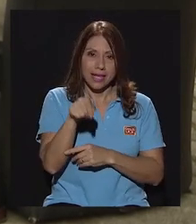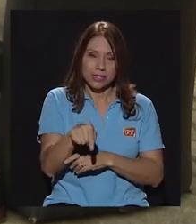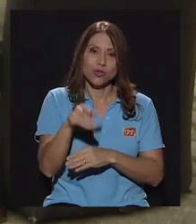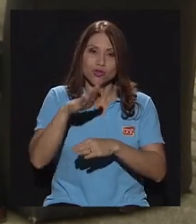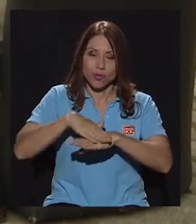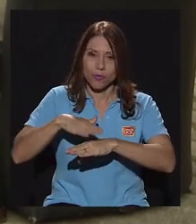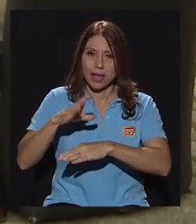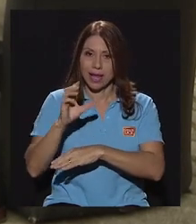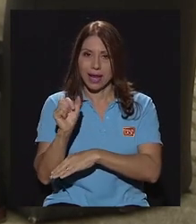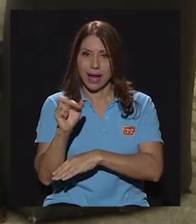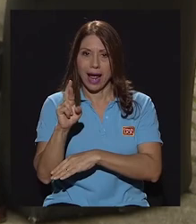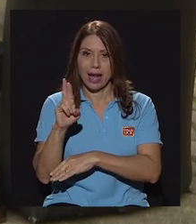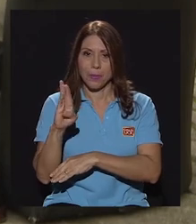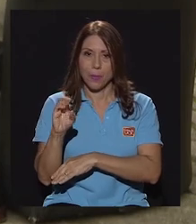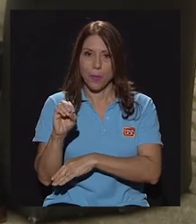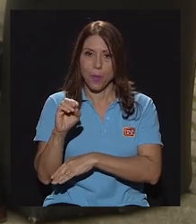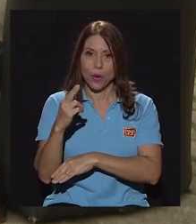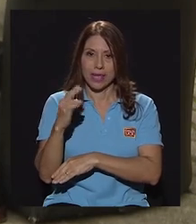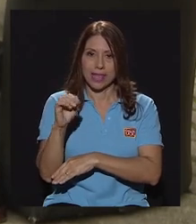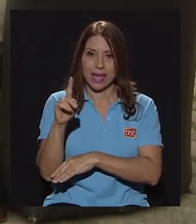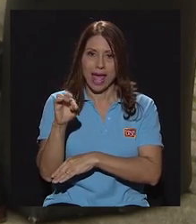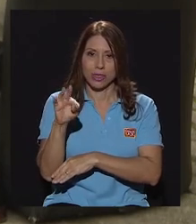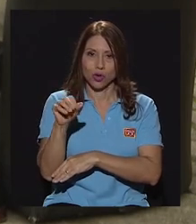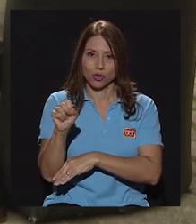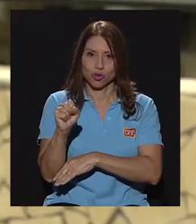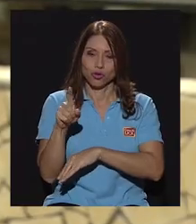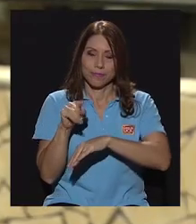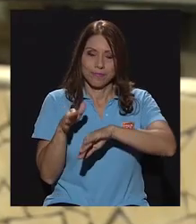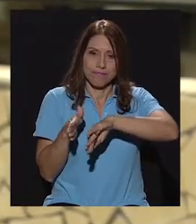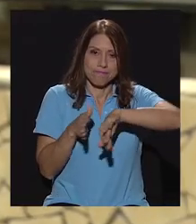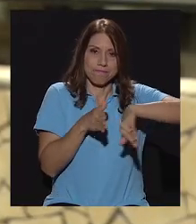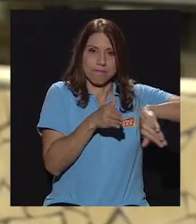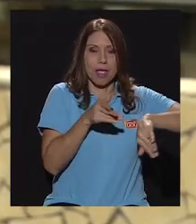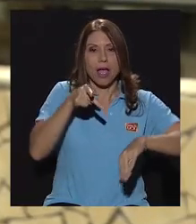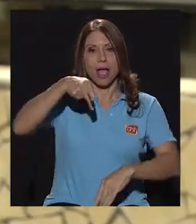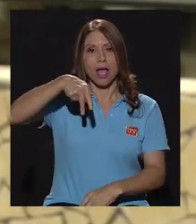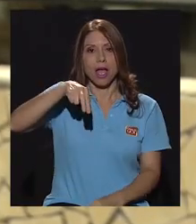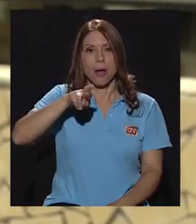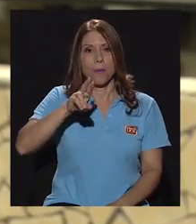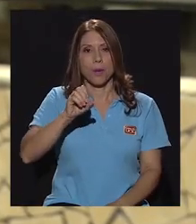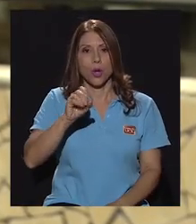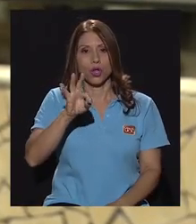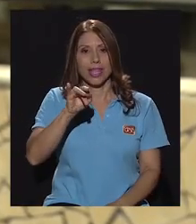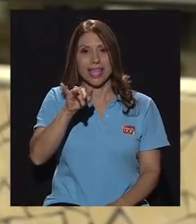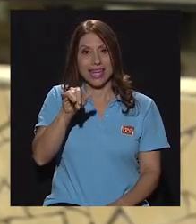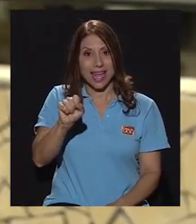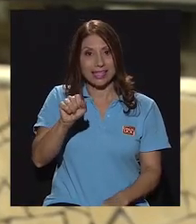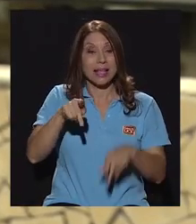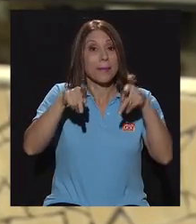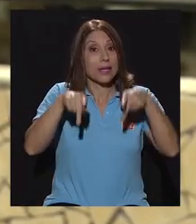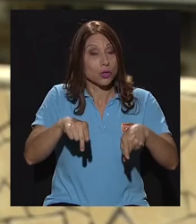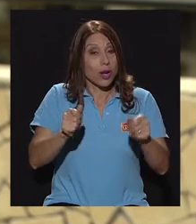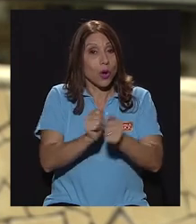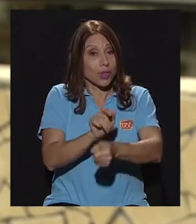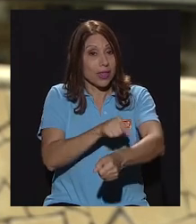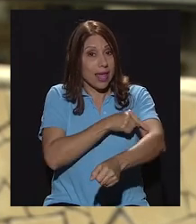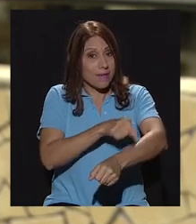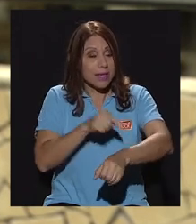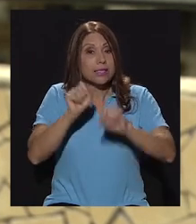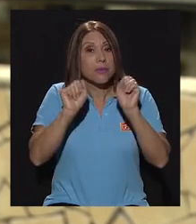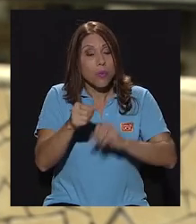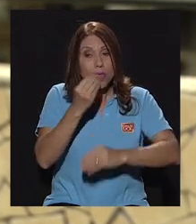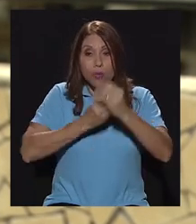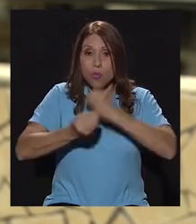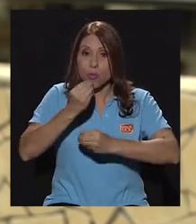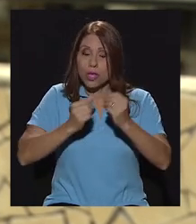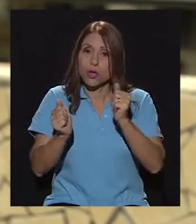Eso en términos de carbohidratos. Si hablamos en proteínas, la persona con diabetes puede consumir alimentos fuente de proteína